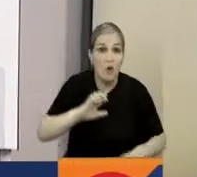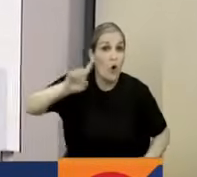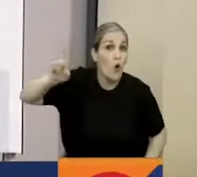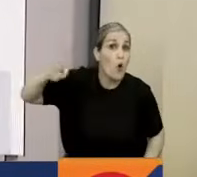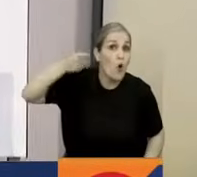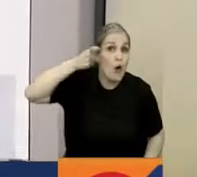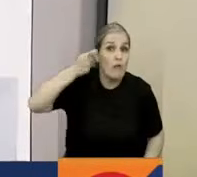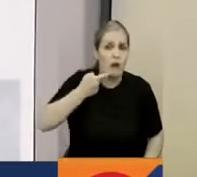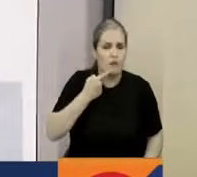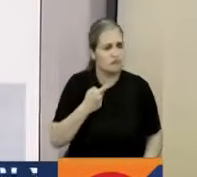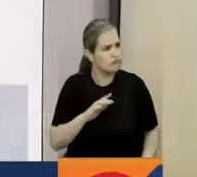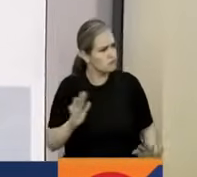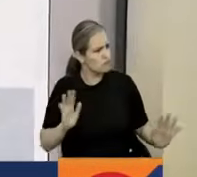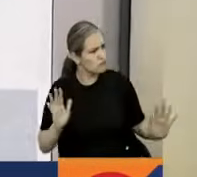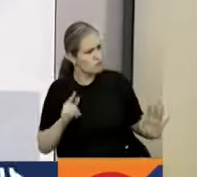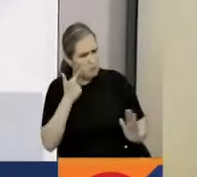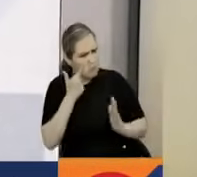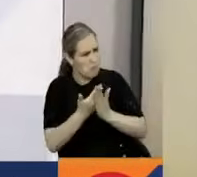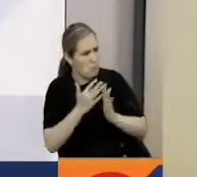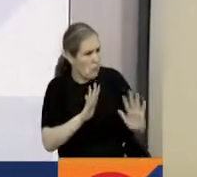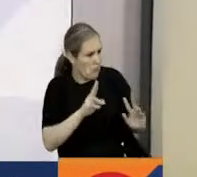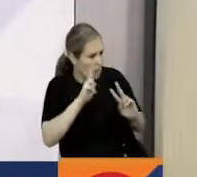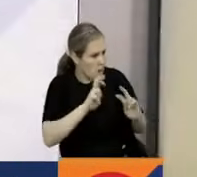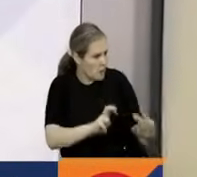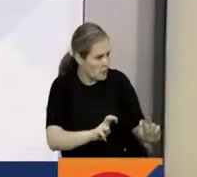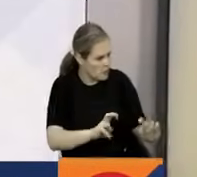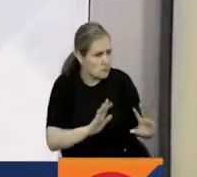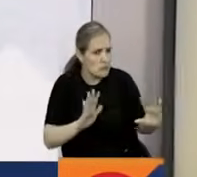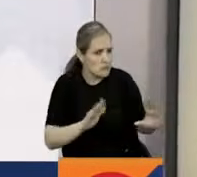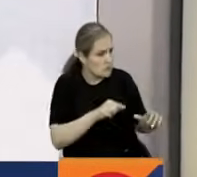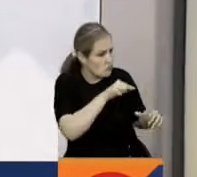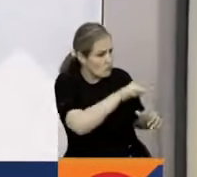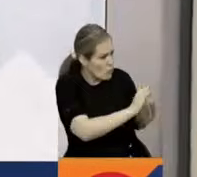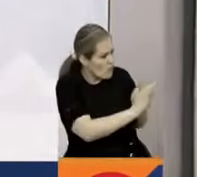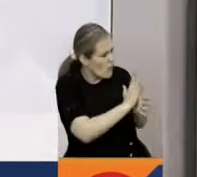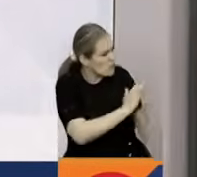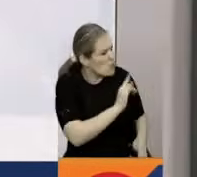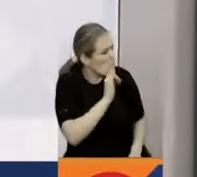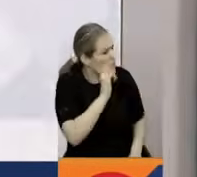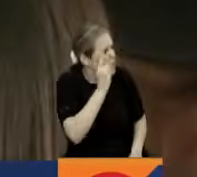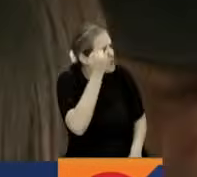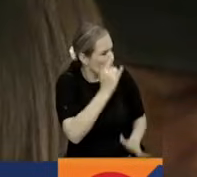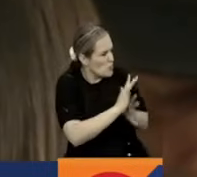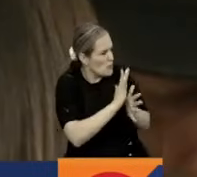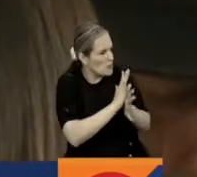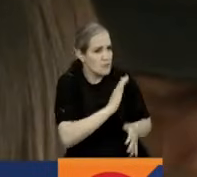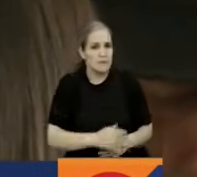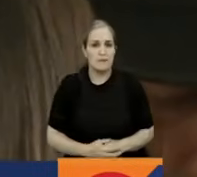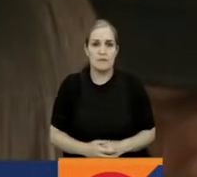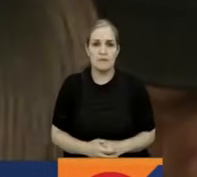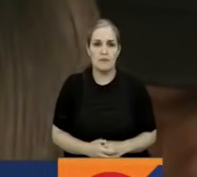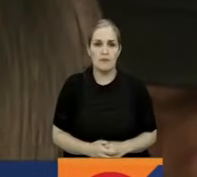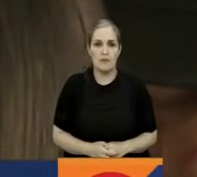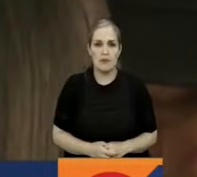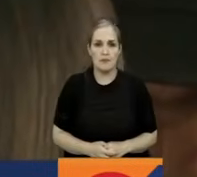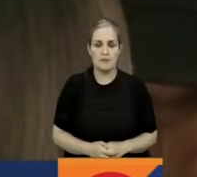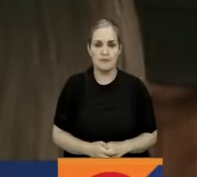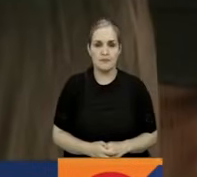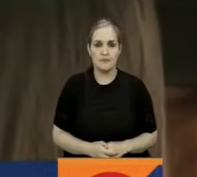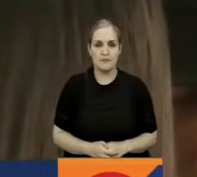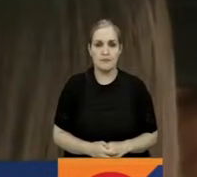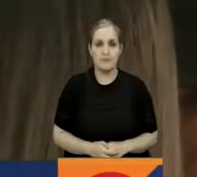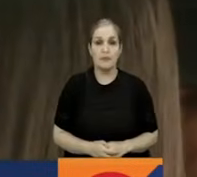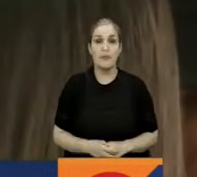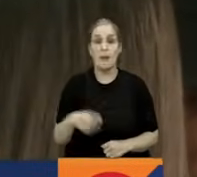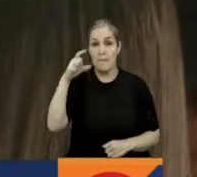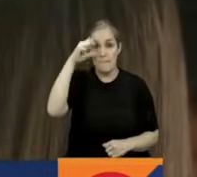se investigará el caso y le pidió a la campaña que aporte información. La presunta amenaza dada a conocer por la campaña de